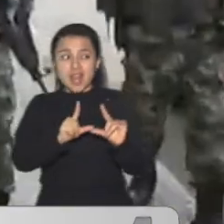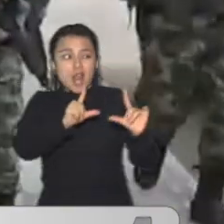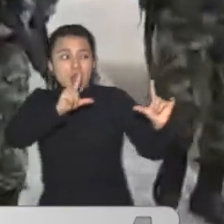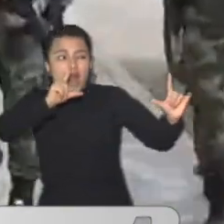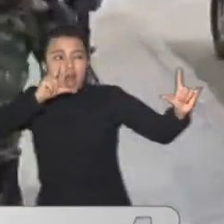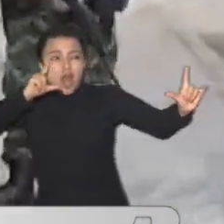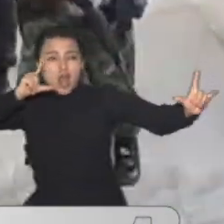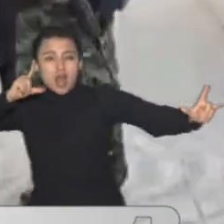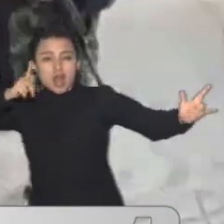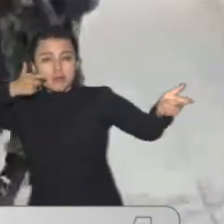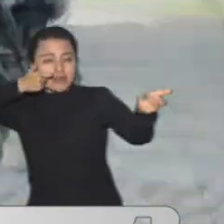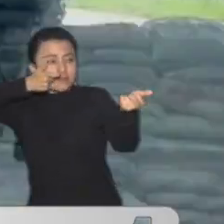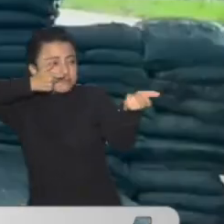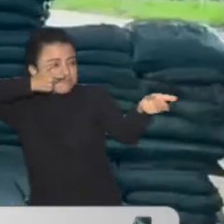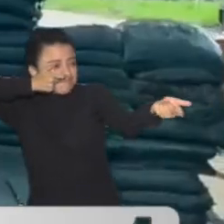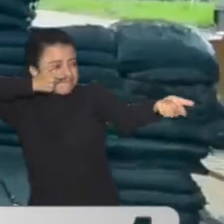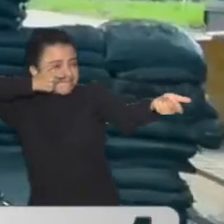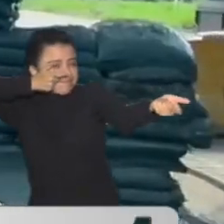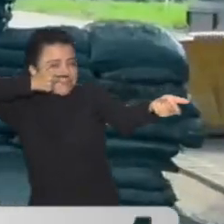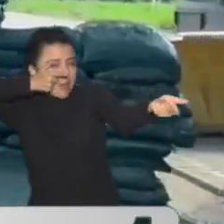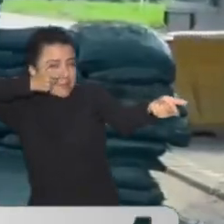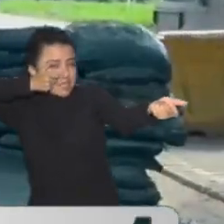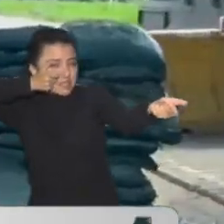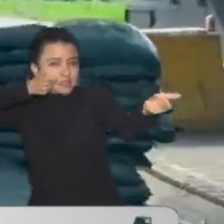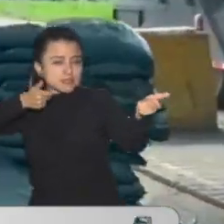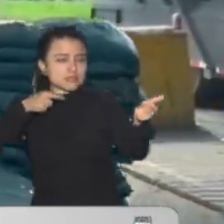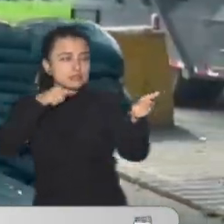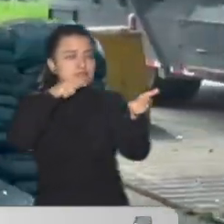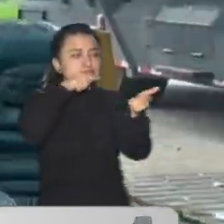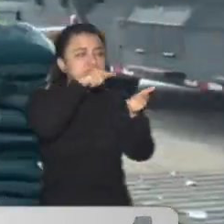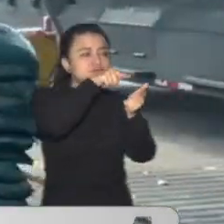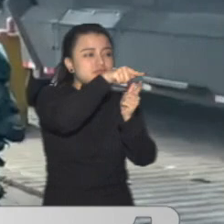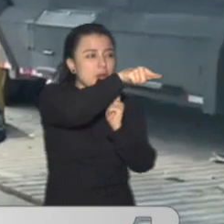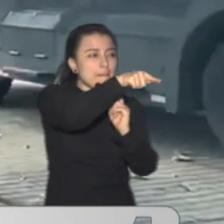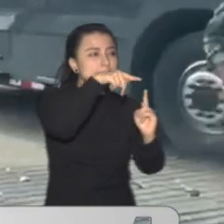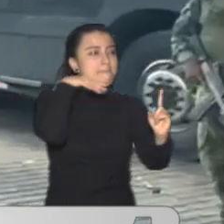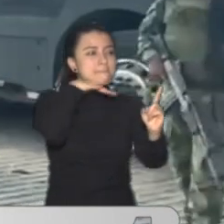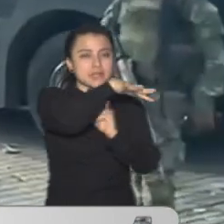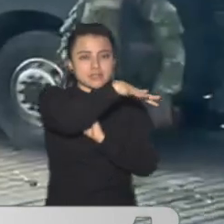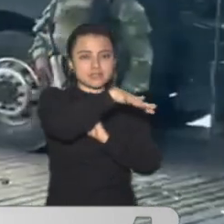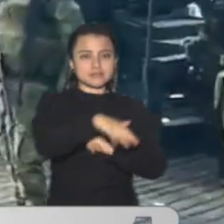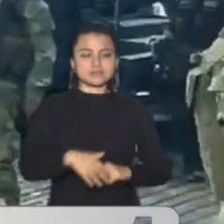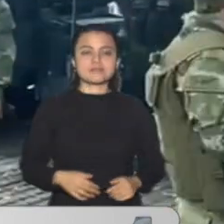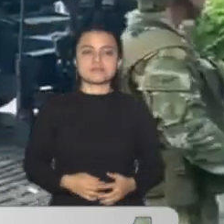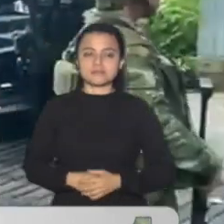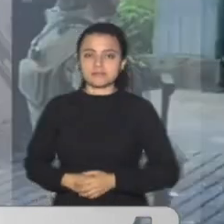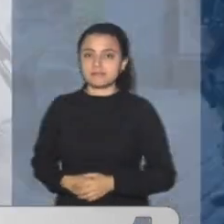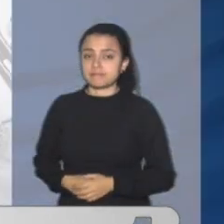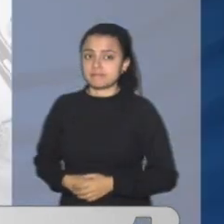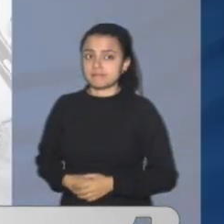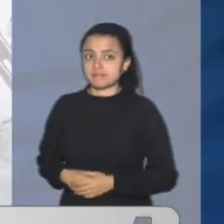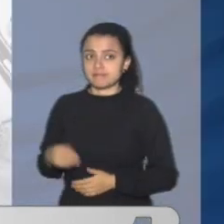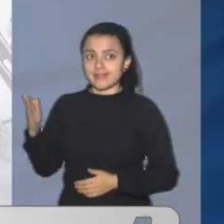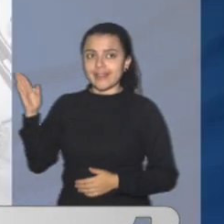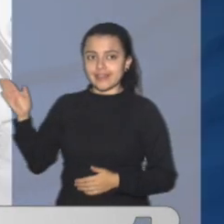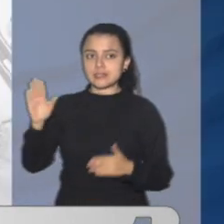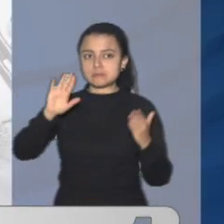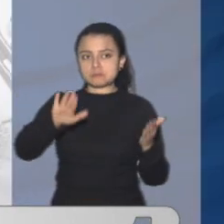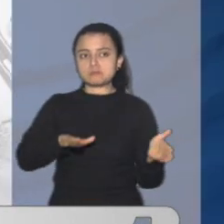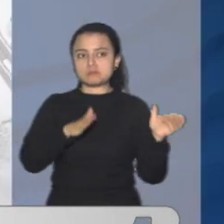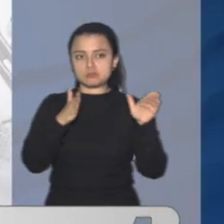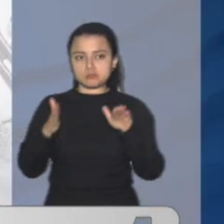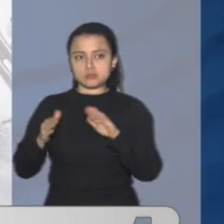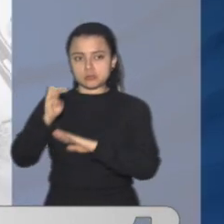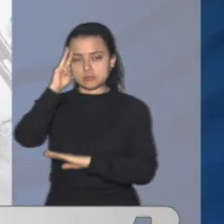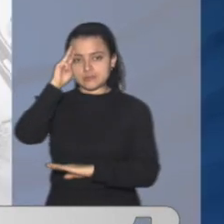segundo hecho ocurrió en el municipio de tibú con explosivos fue atacado por grupos ilegales el cantón militar de esa población tras el ataque murió el